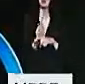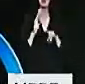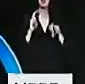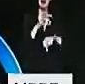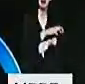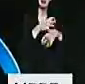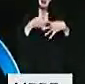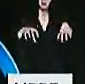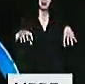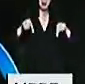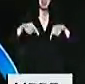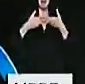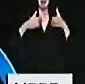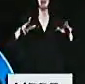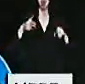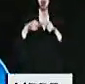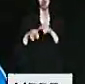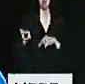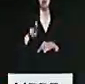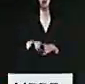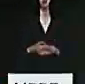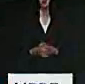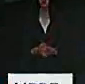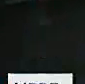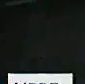sobre descentralización aquí en Libremente. Corte y volvemos.